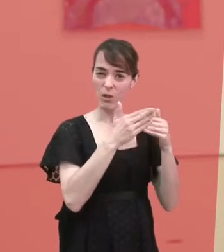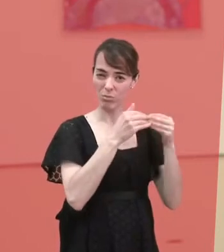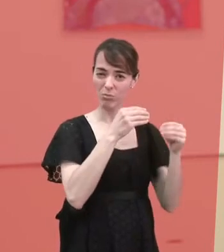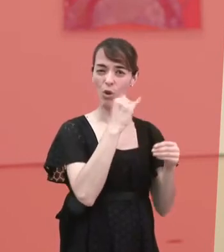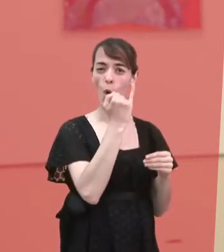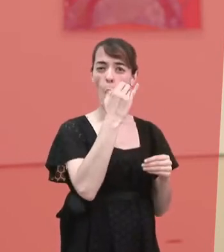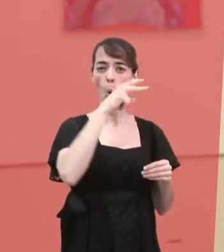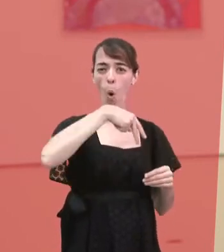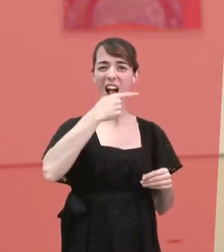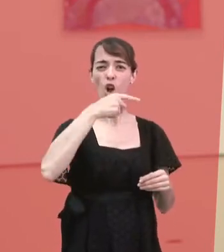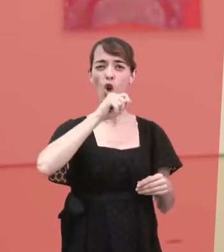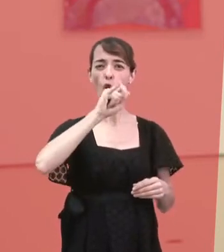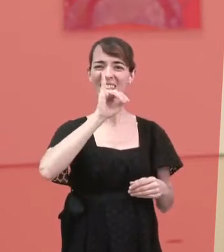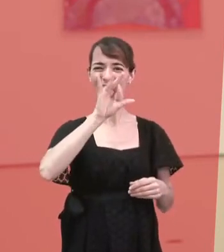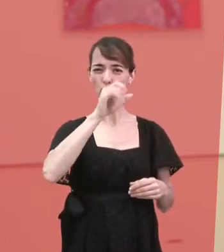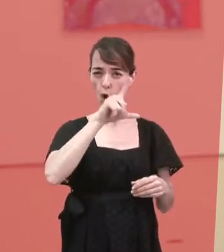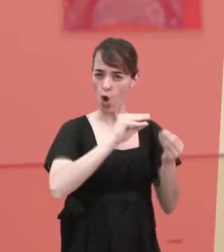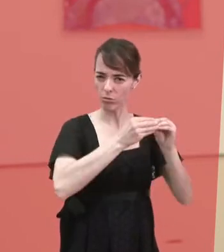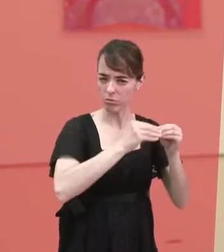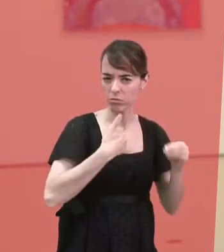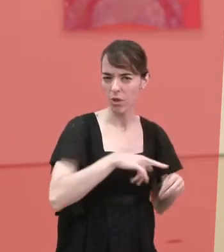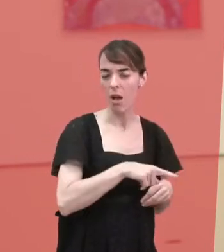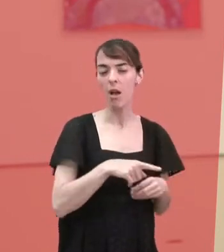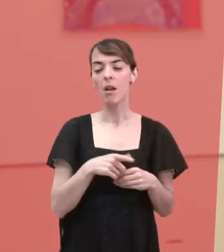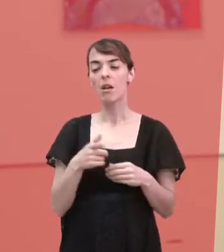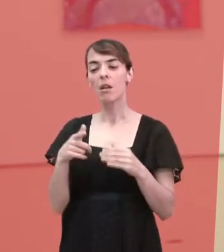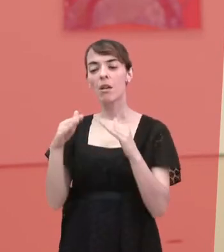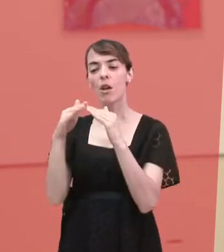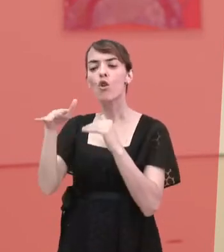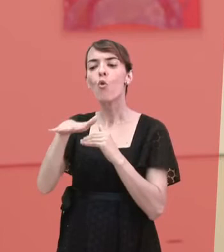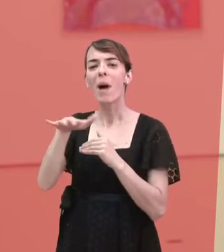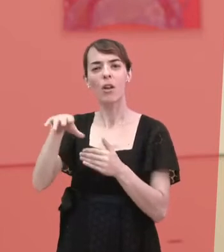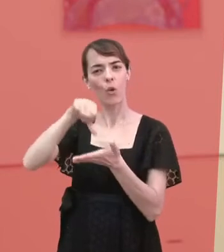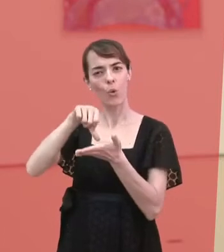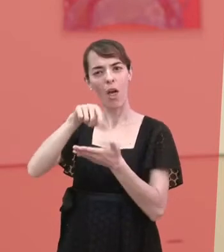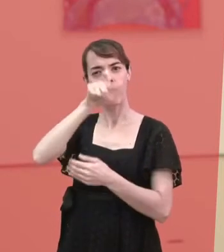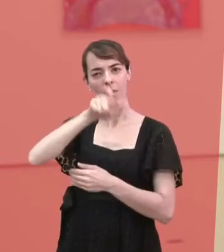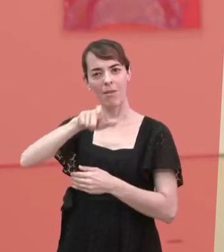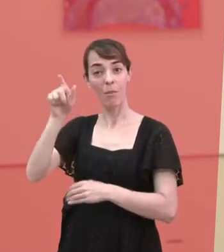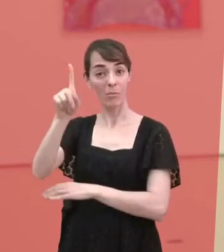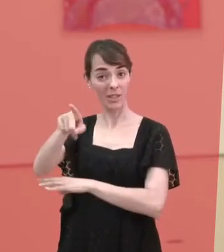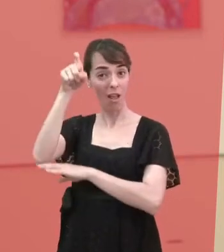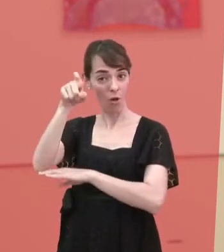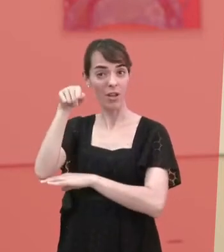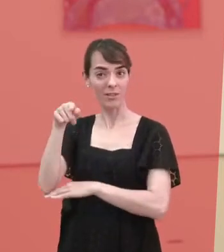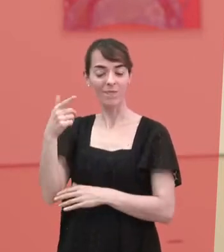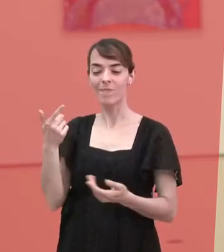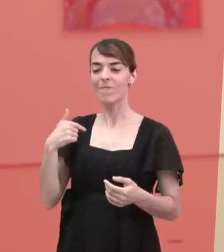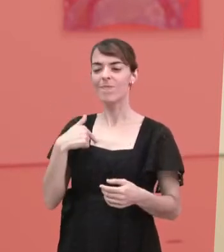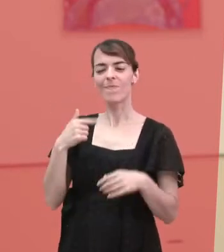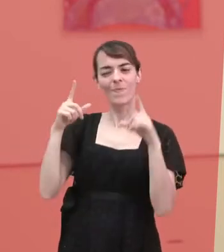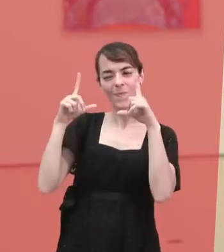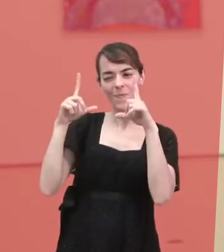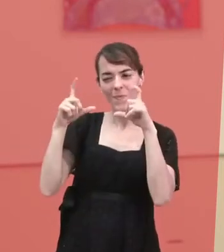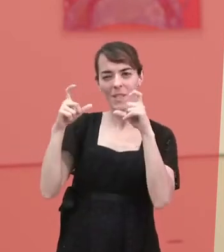sabéis, donde era un pequeño barrio que hay en la ciudad de pescadores, donde cogí pues eso,